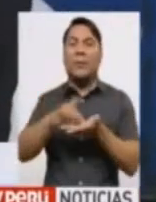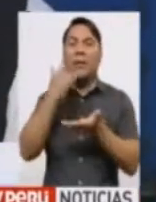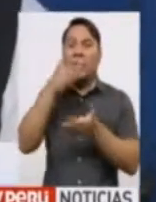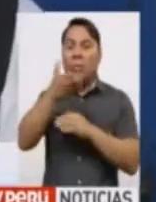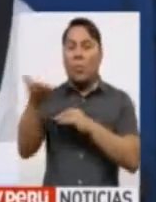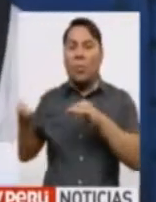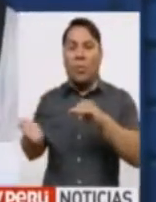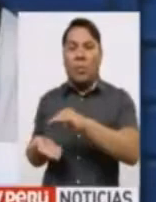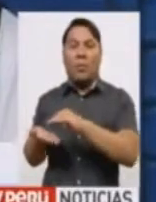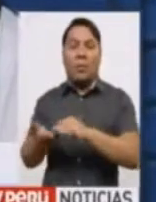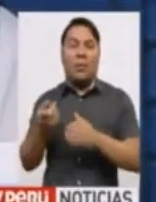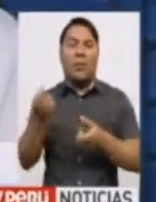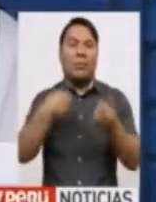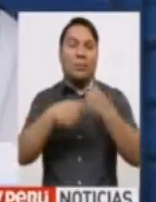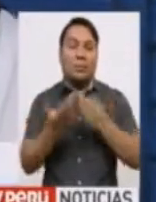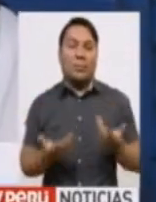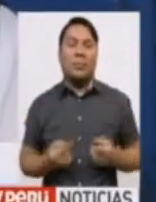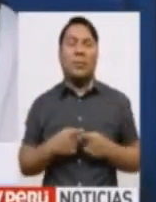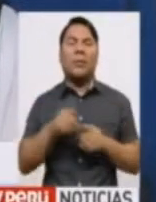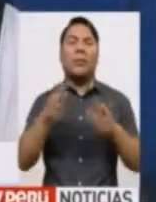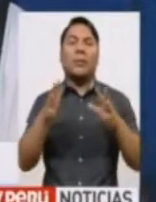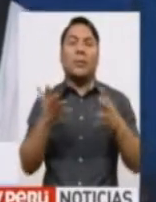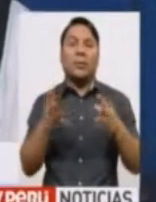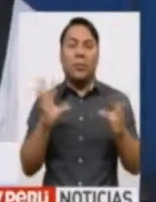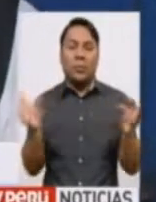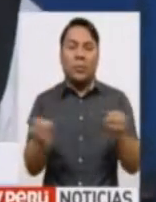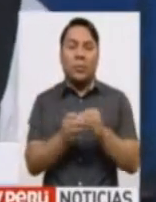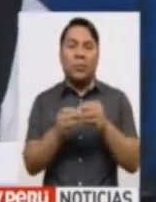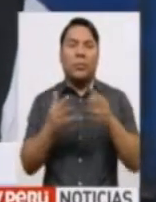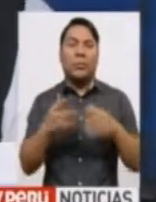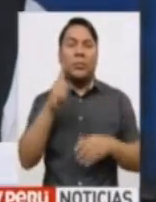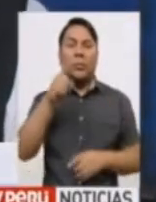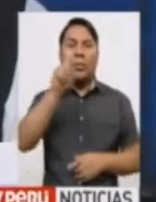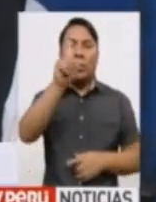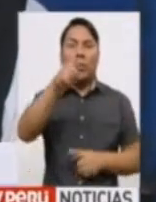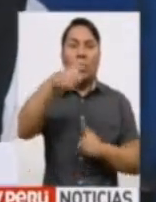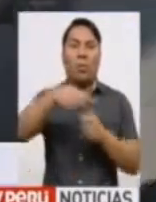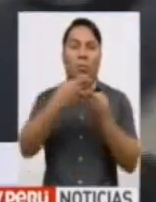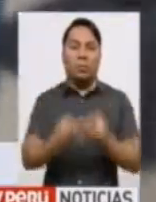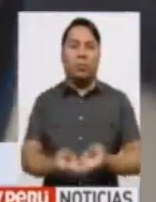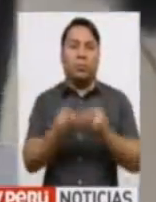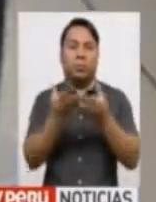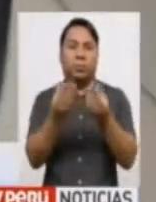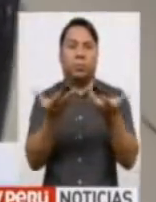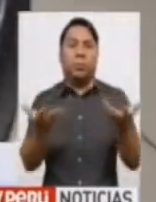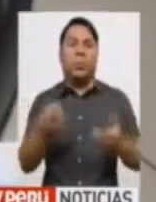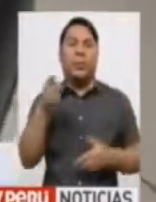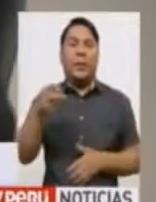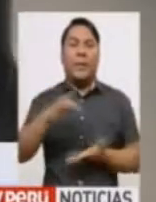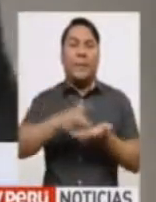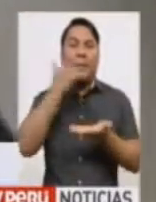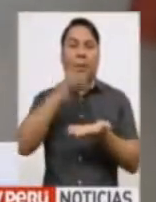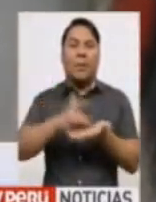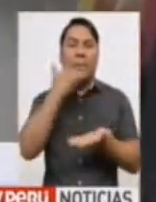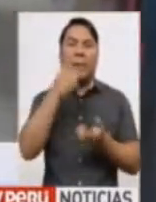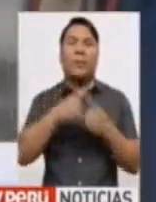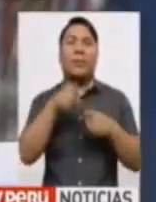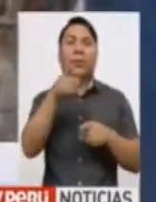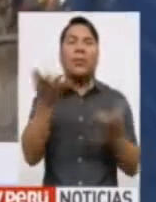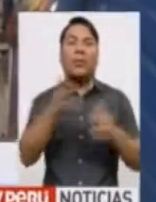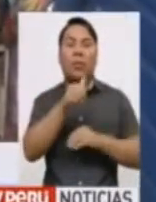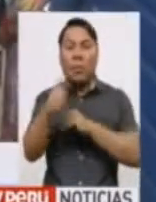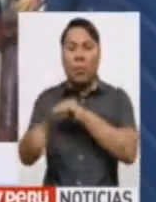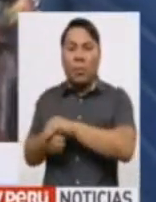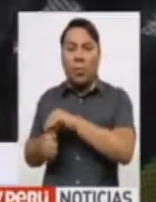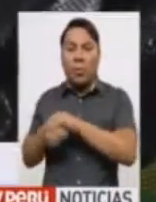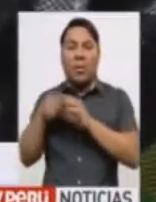todo lo incautado? Hay un aproximado de una tonelada de medicamentos. Lo incautado estaba escondido en los puestos